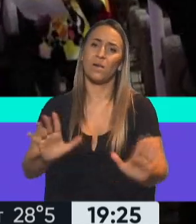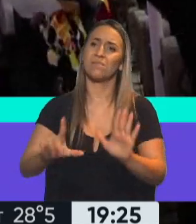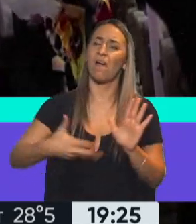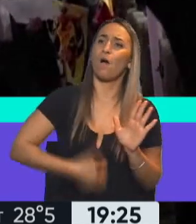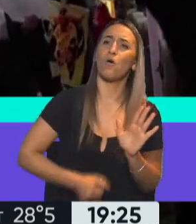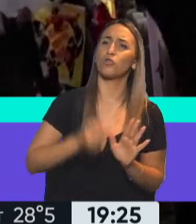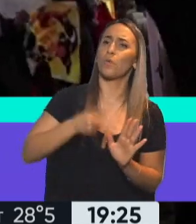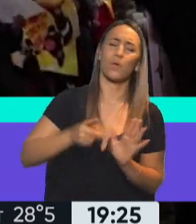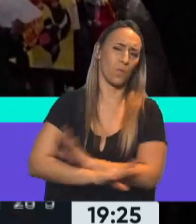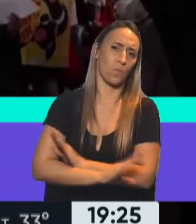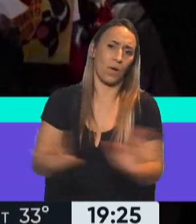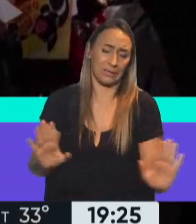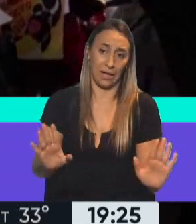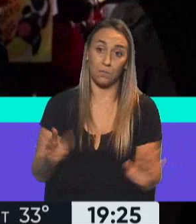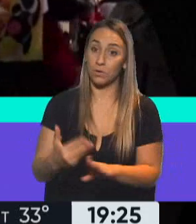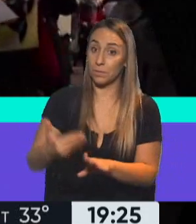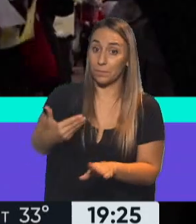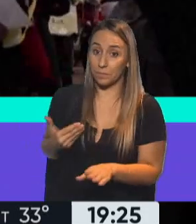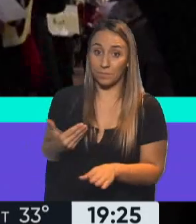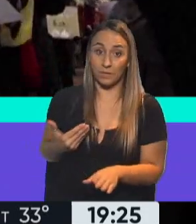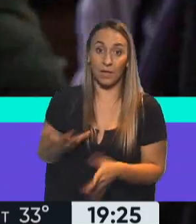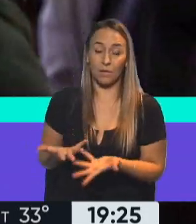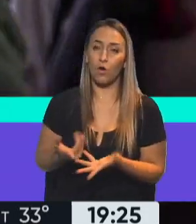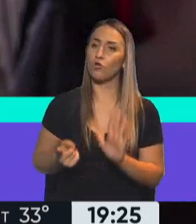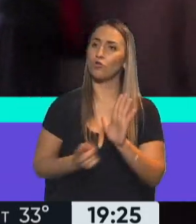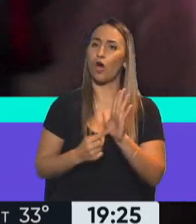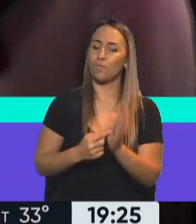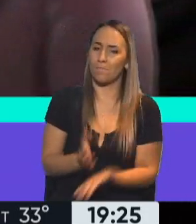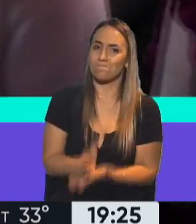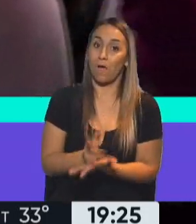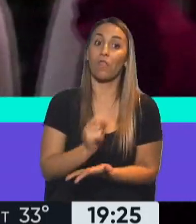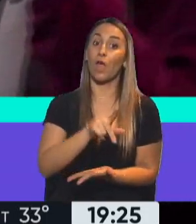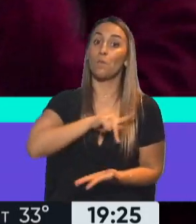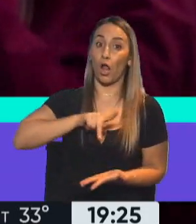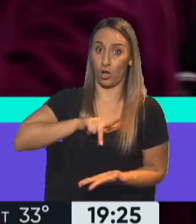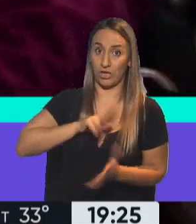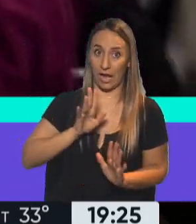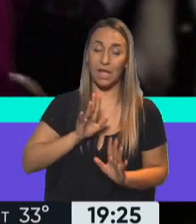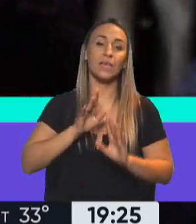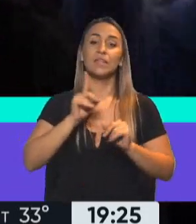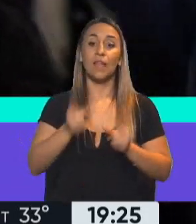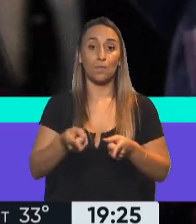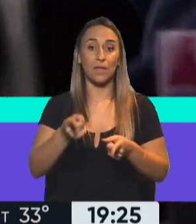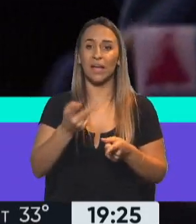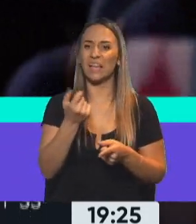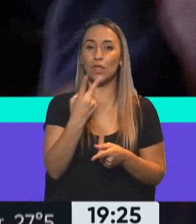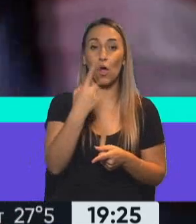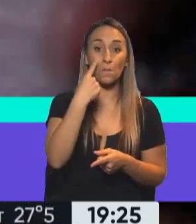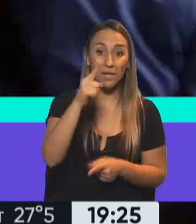un reciente endurecimiento de las normas en Polonia, y en paralelo más de 2.000 personas